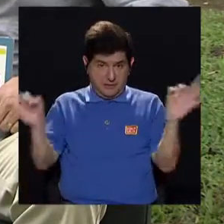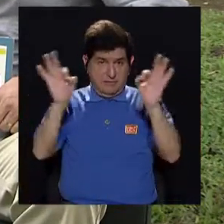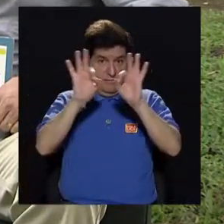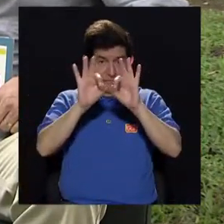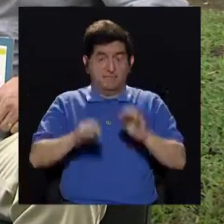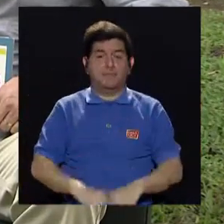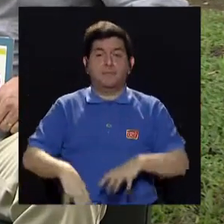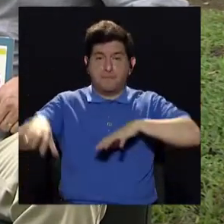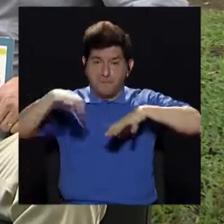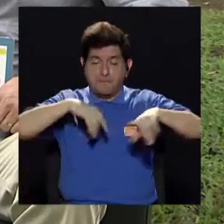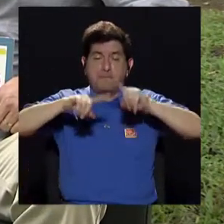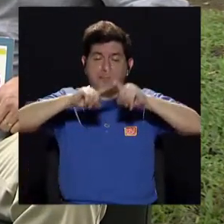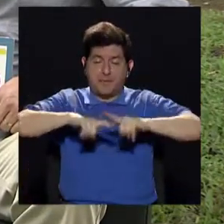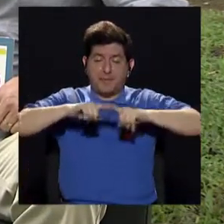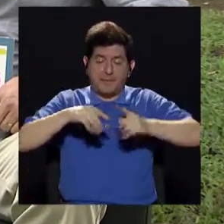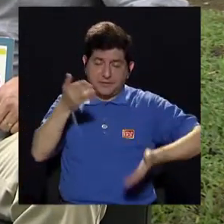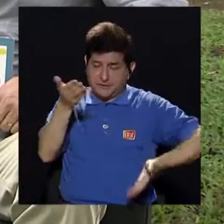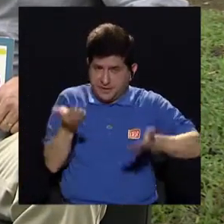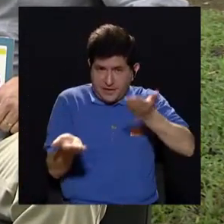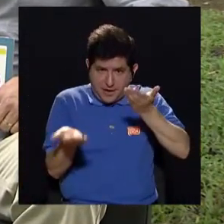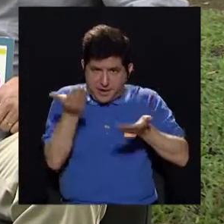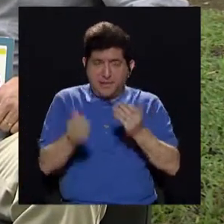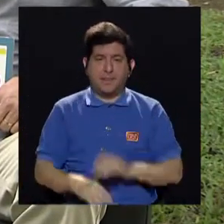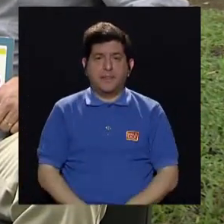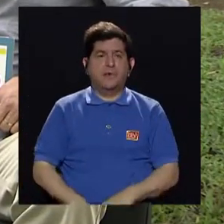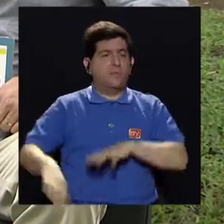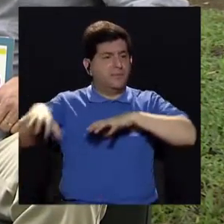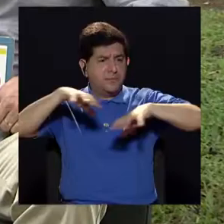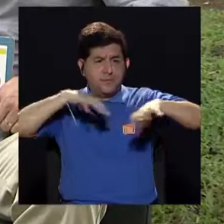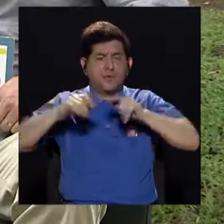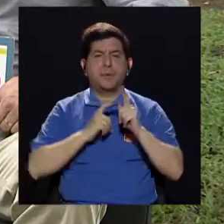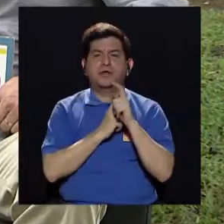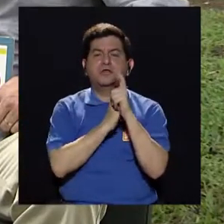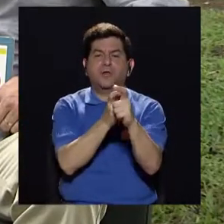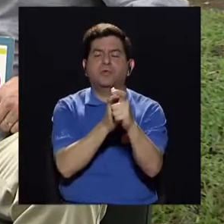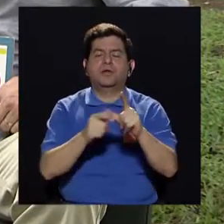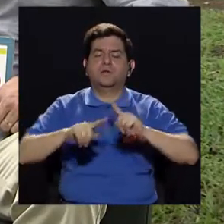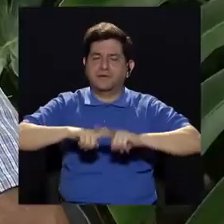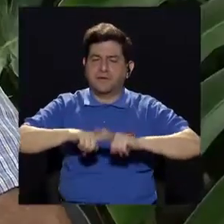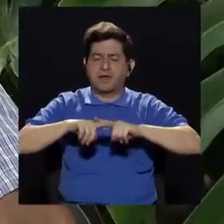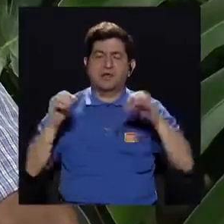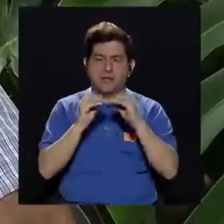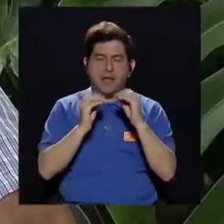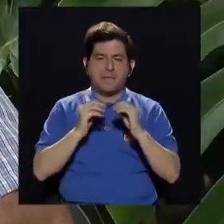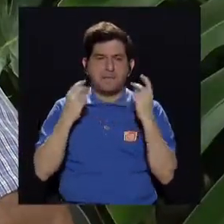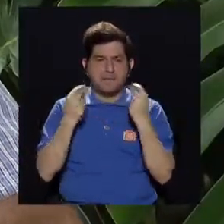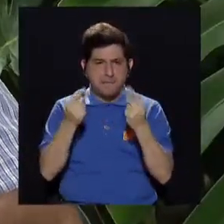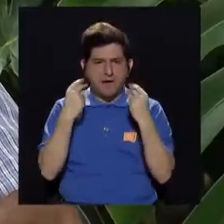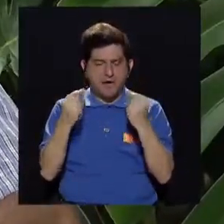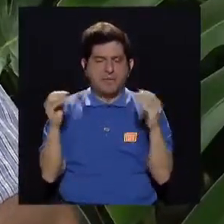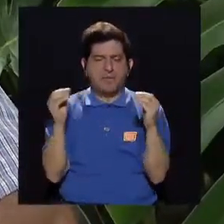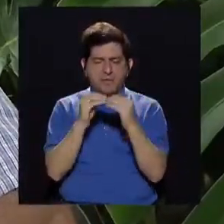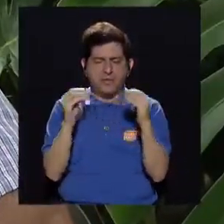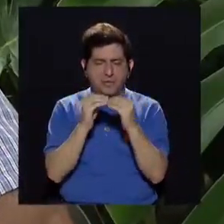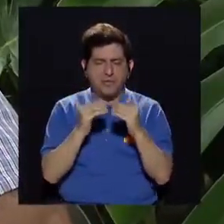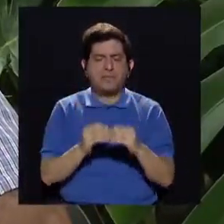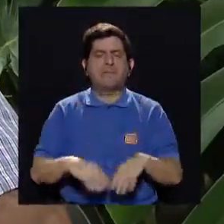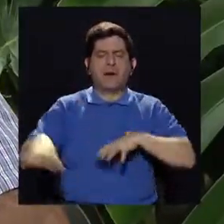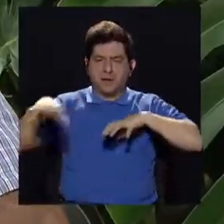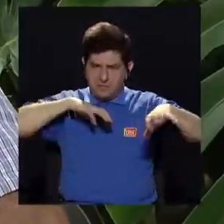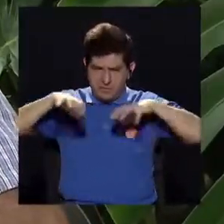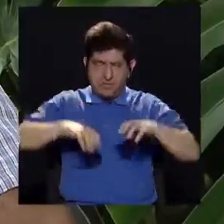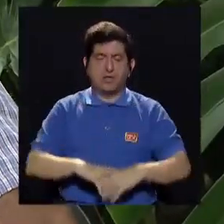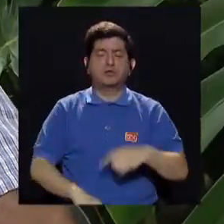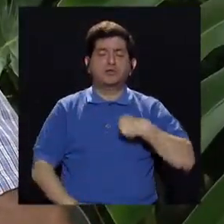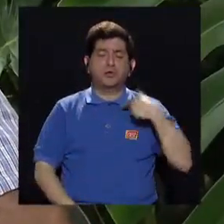brazos se mueven en función del equilibrio, ¿verdad? Y se mueven en función de la velocidad de la carrera. Entre más rápido voy, más rápido se mueven los brazos también, ¿verdad?